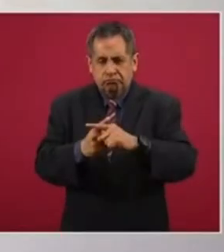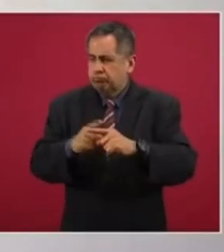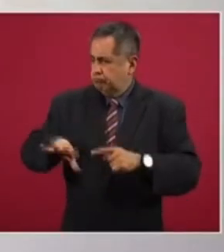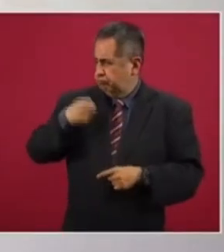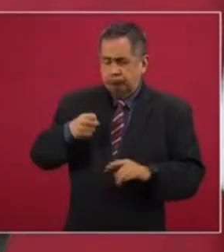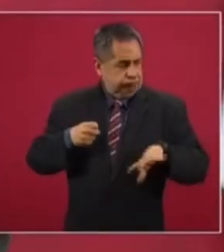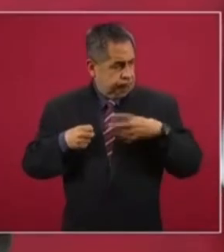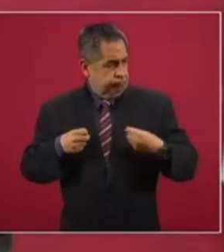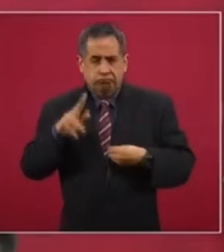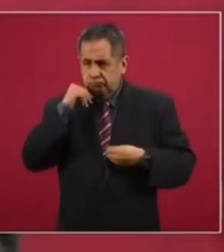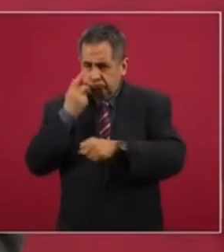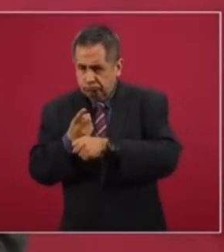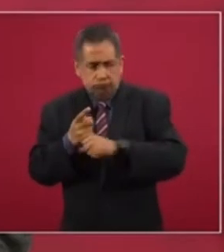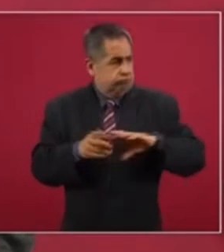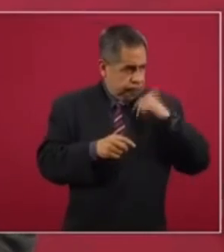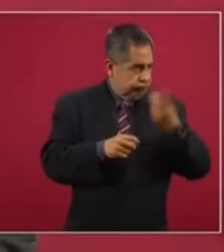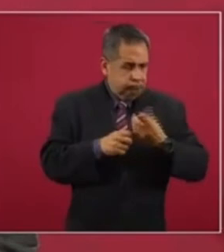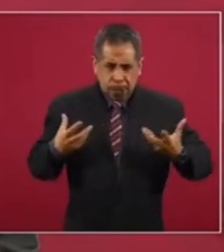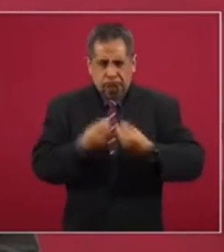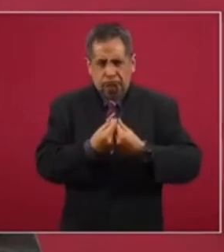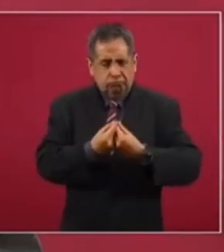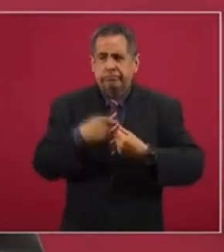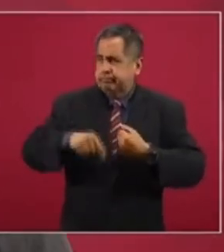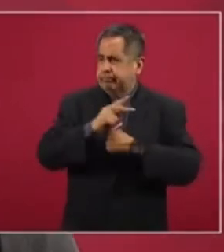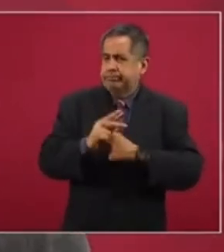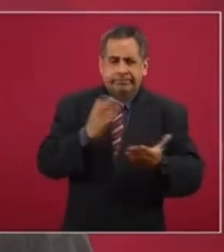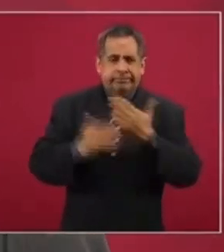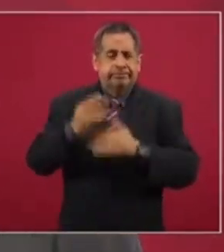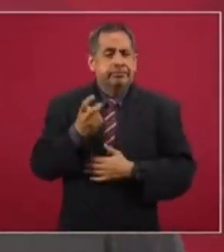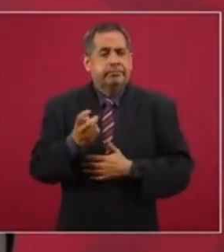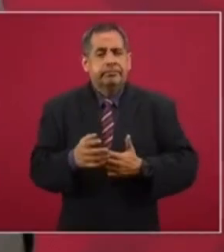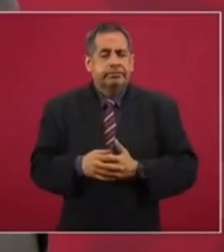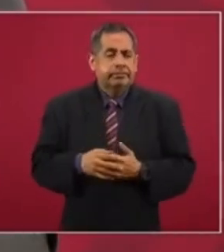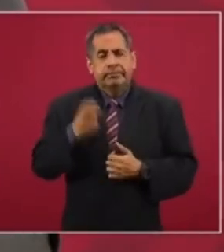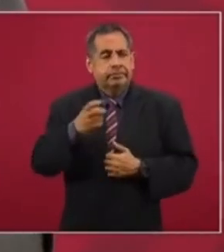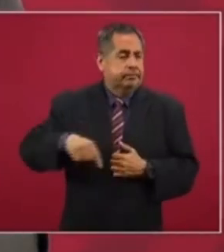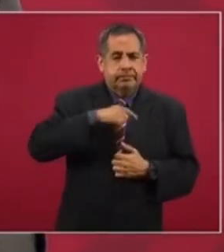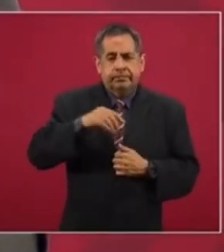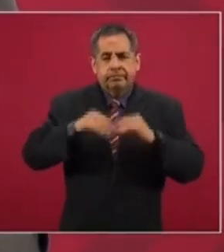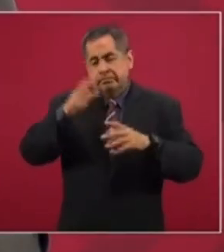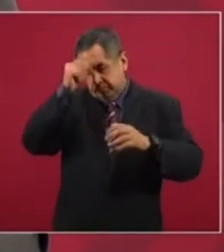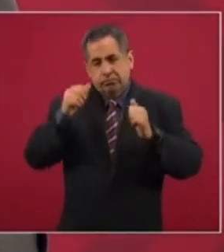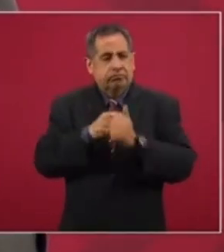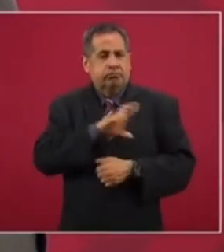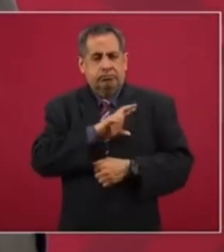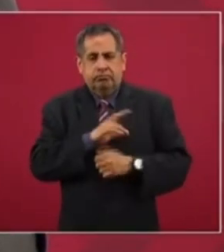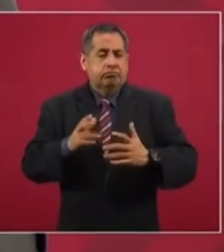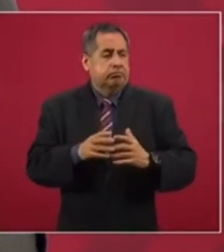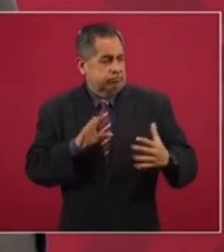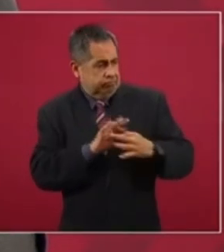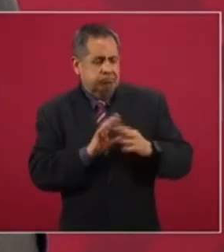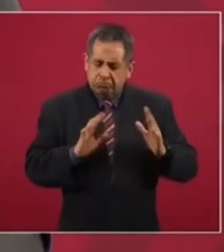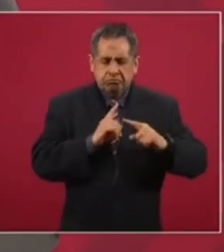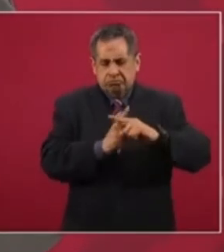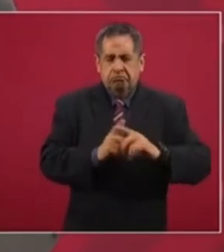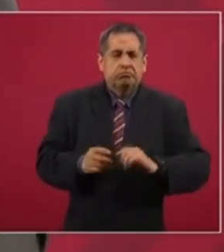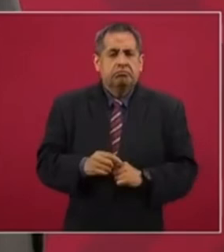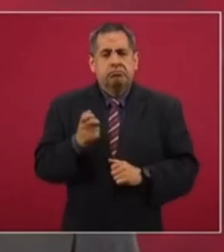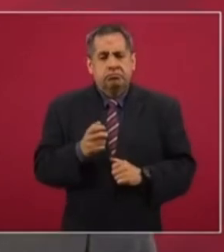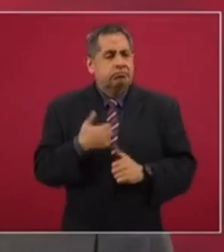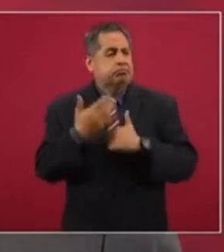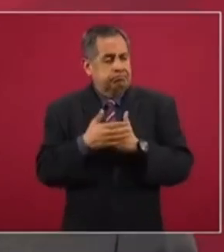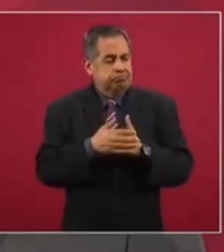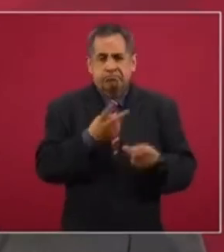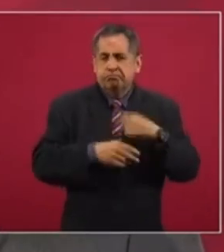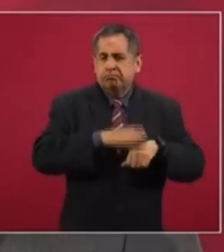esfuerzos, voluntades, recursos para sacar adelante al país. Por eso, lo del acuerdo con el sector privado. Y van a